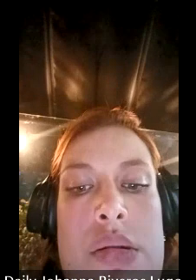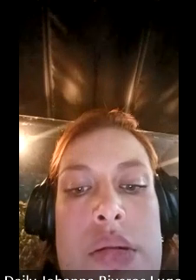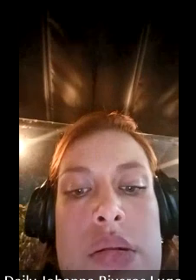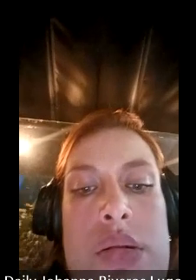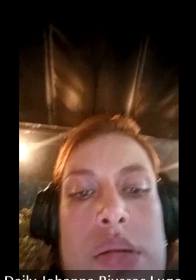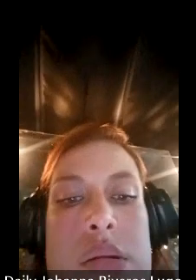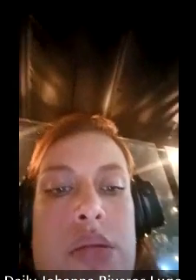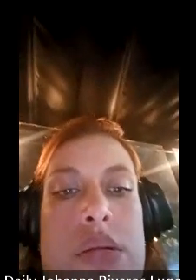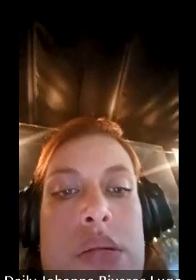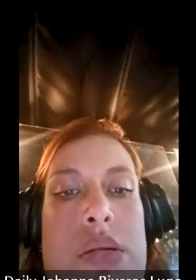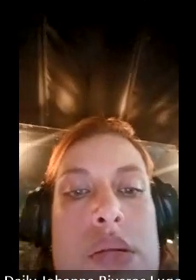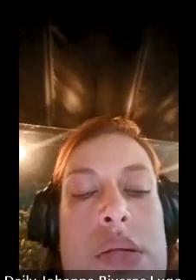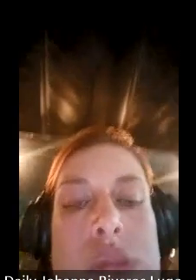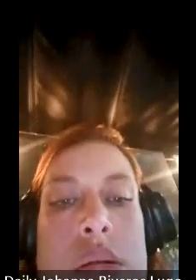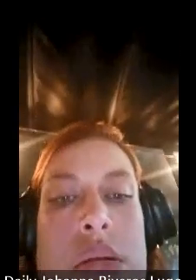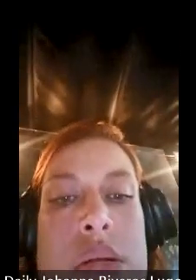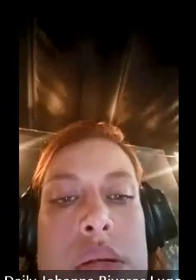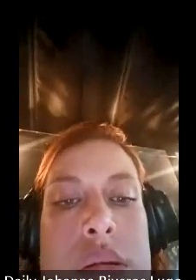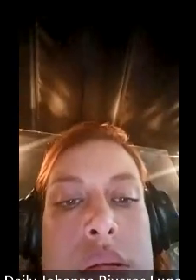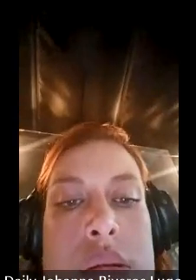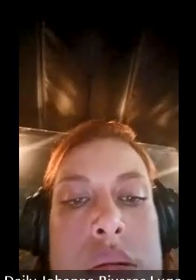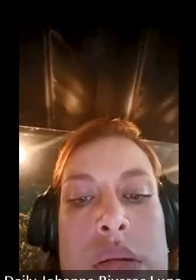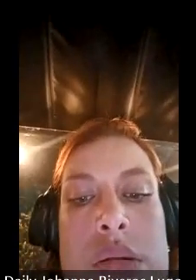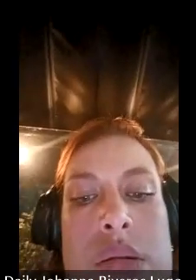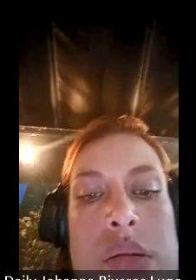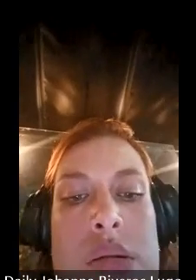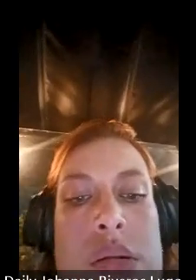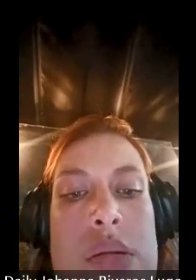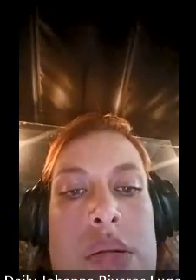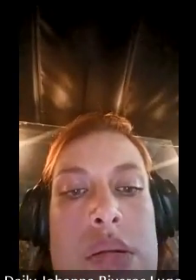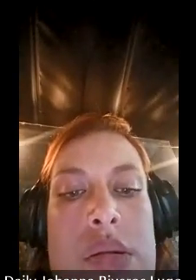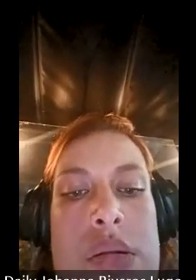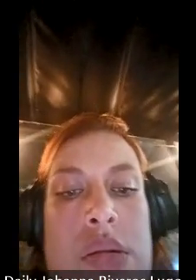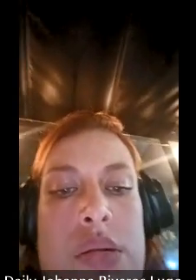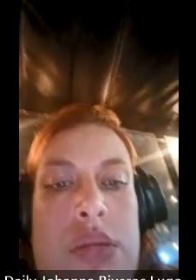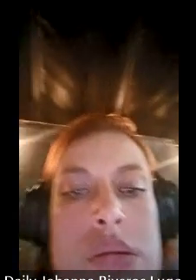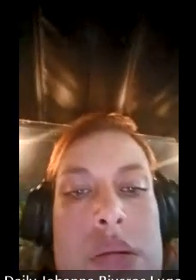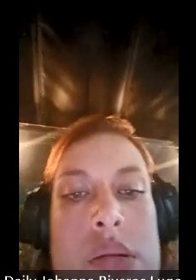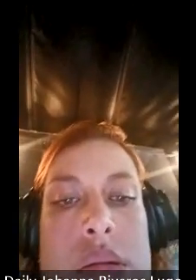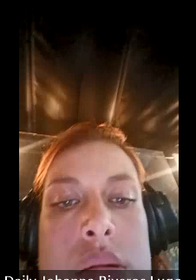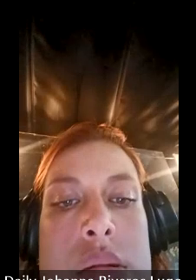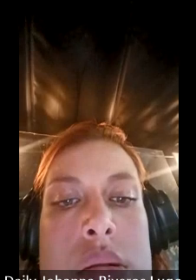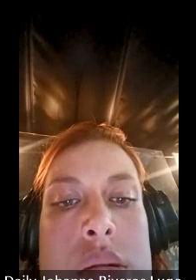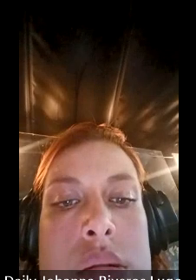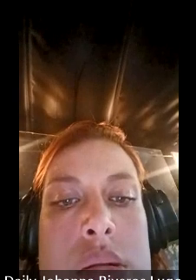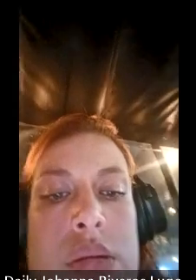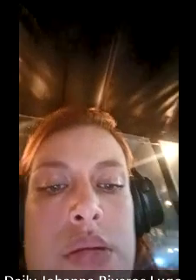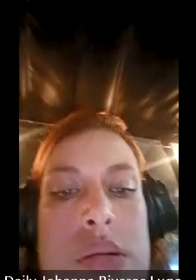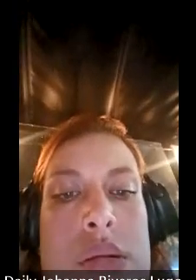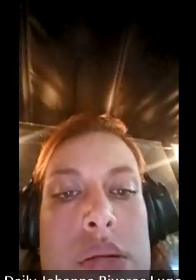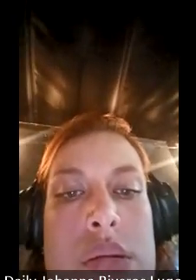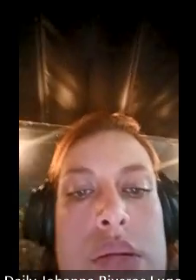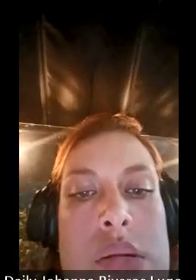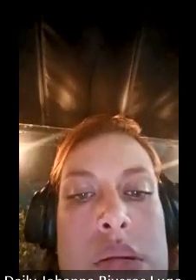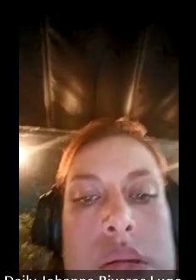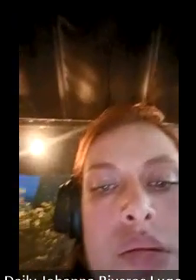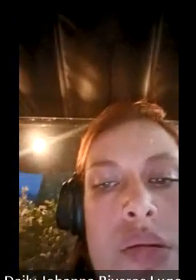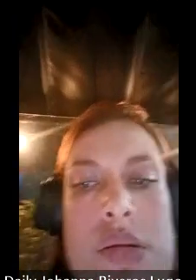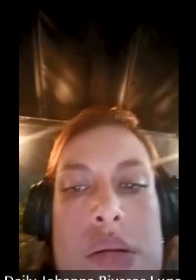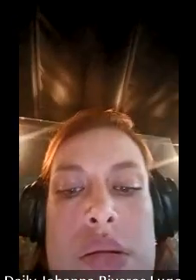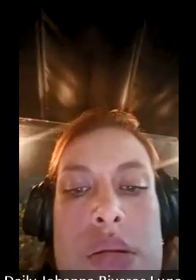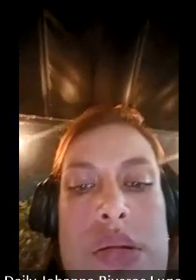Listo. Entonces estábamos hablando de la velocidad del sonido. No sé si Vanessa de pronto nos